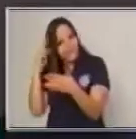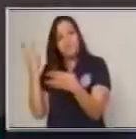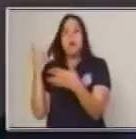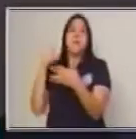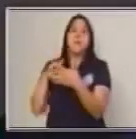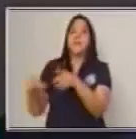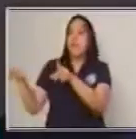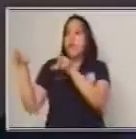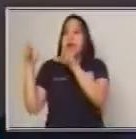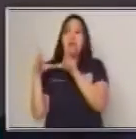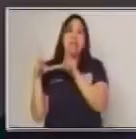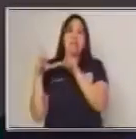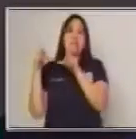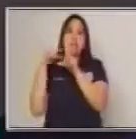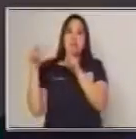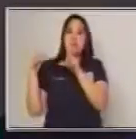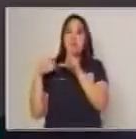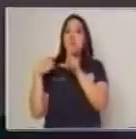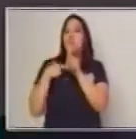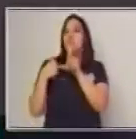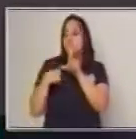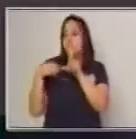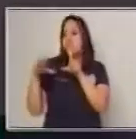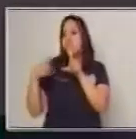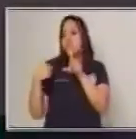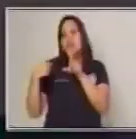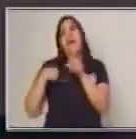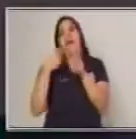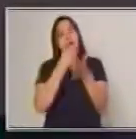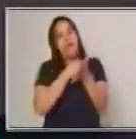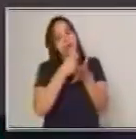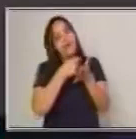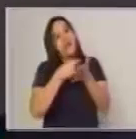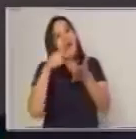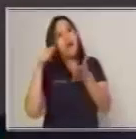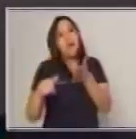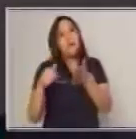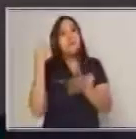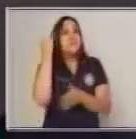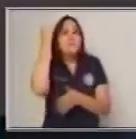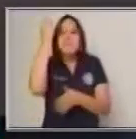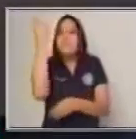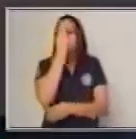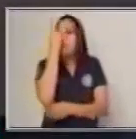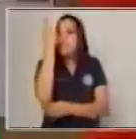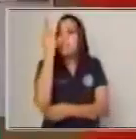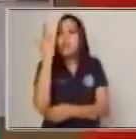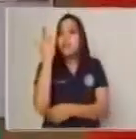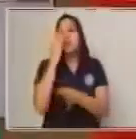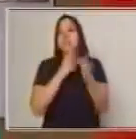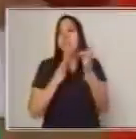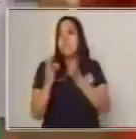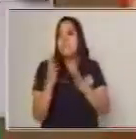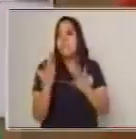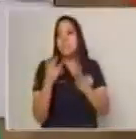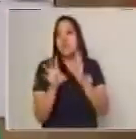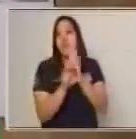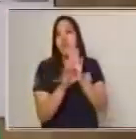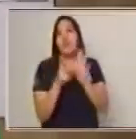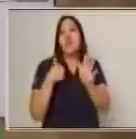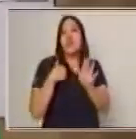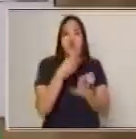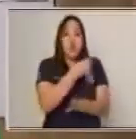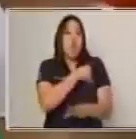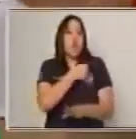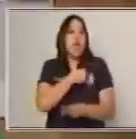Bueno, pues este cuadro me permite a mí llevar esos apuntes a las ideas principales de lo que yo